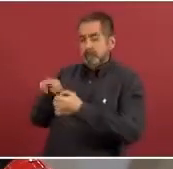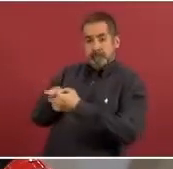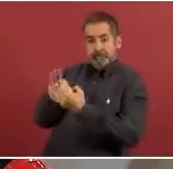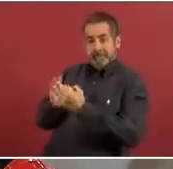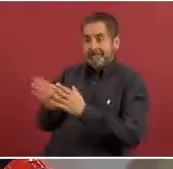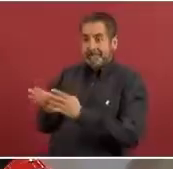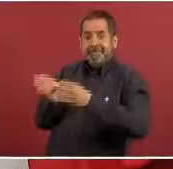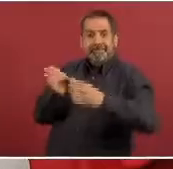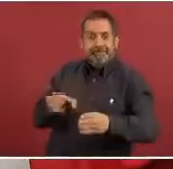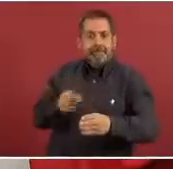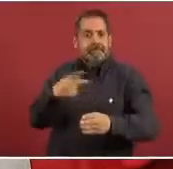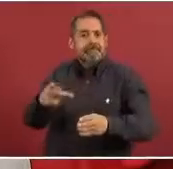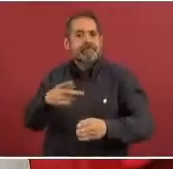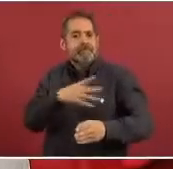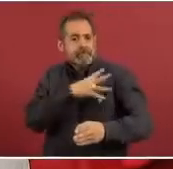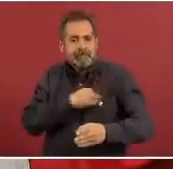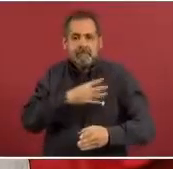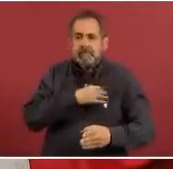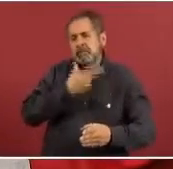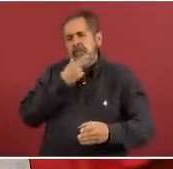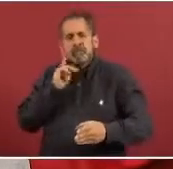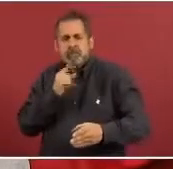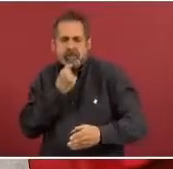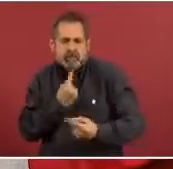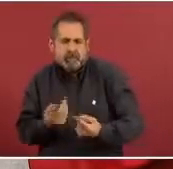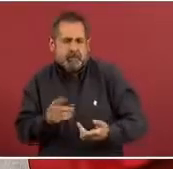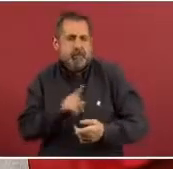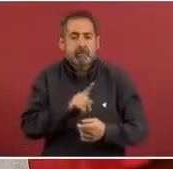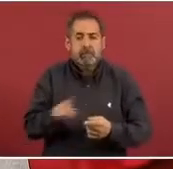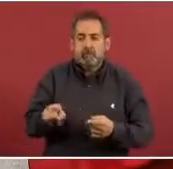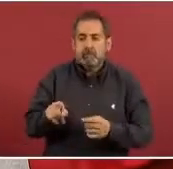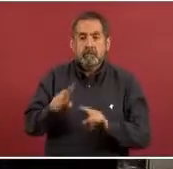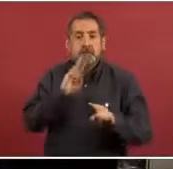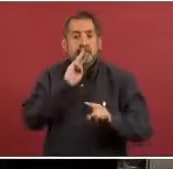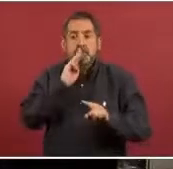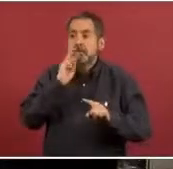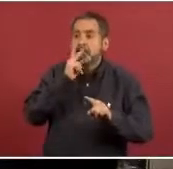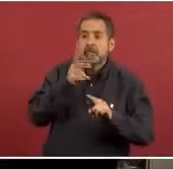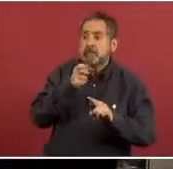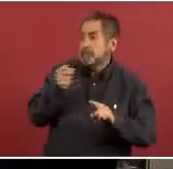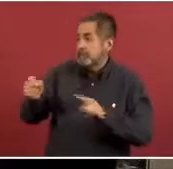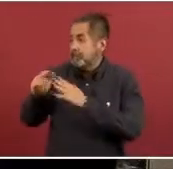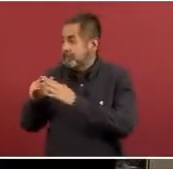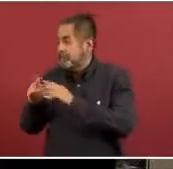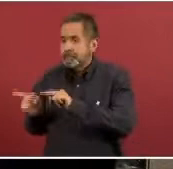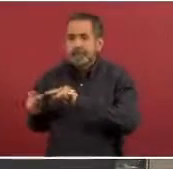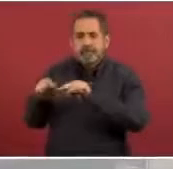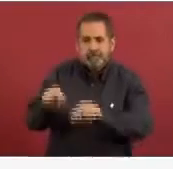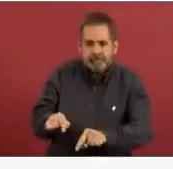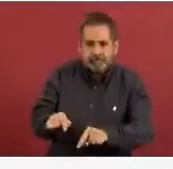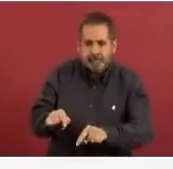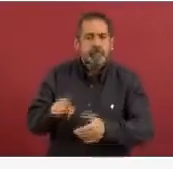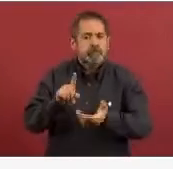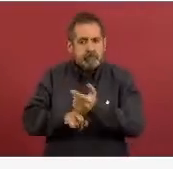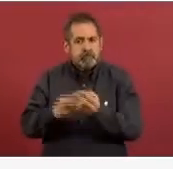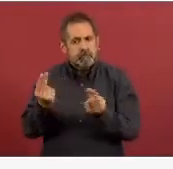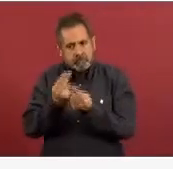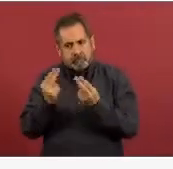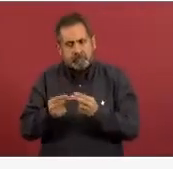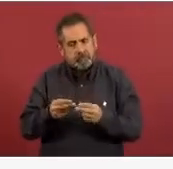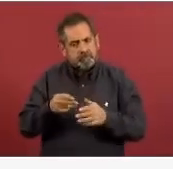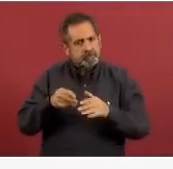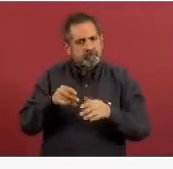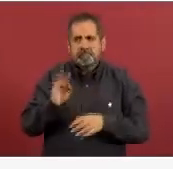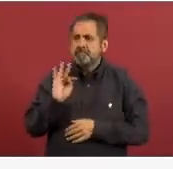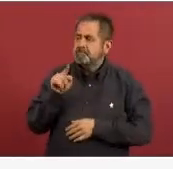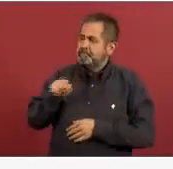para los hijos o las hijas de madres, padres o personas cuidadoras que necesitan asistir